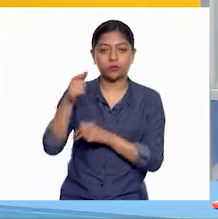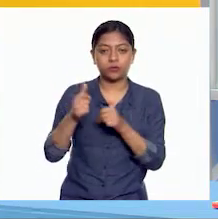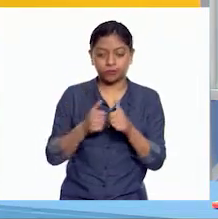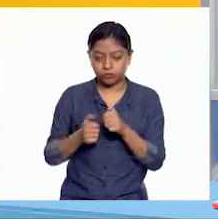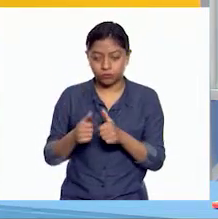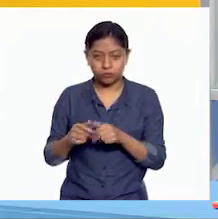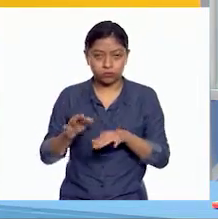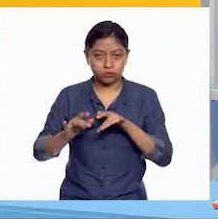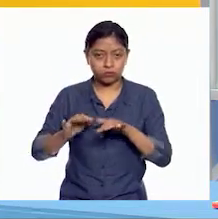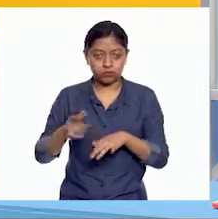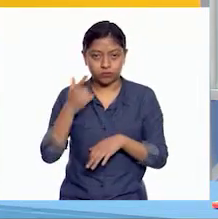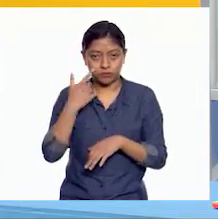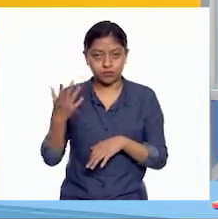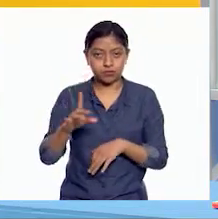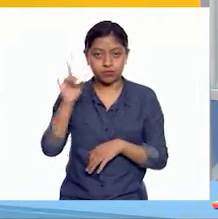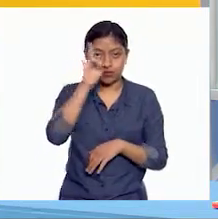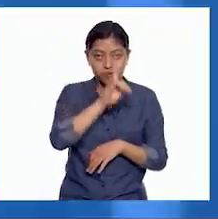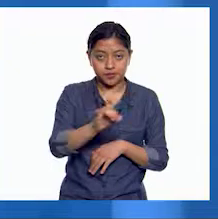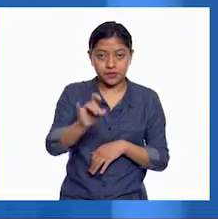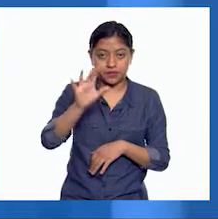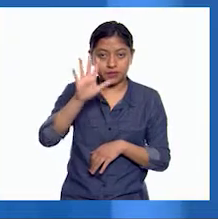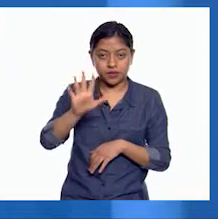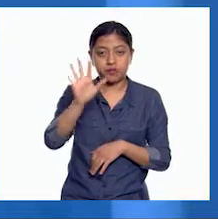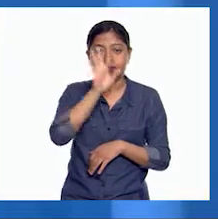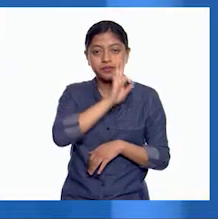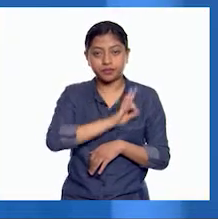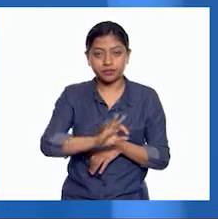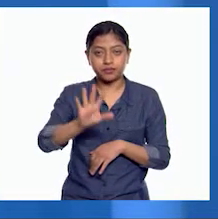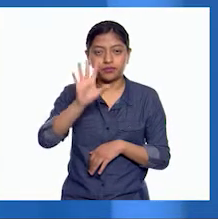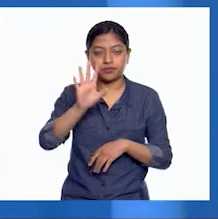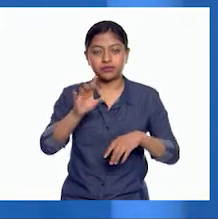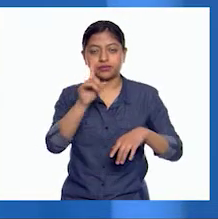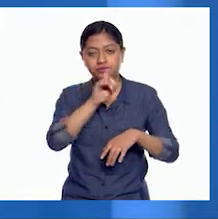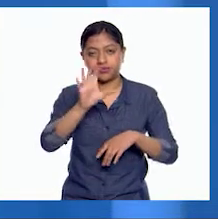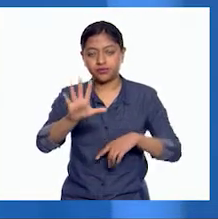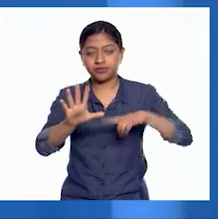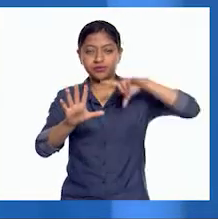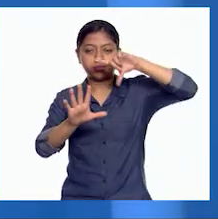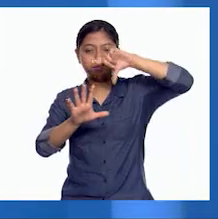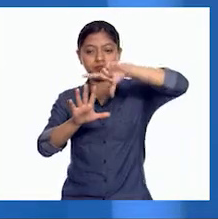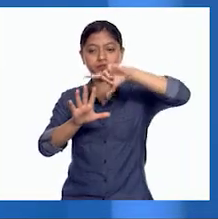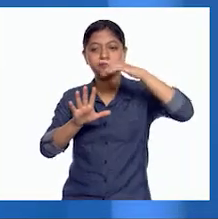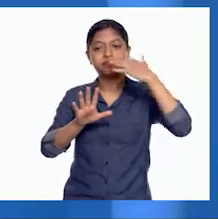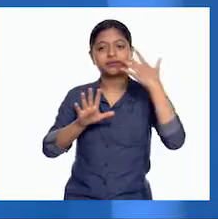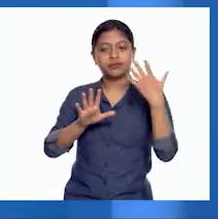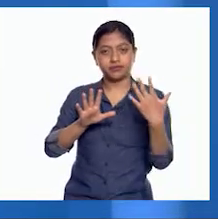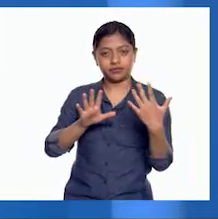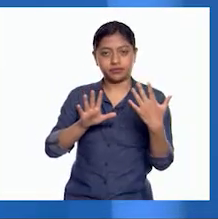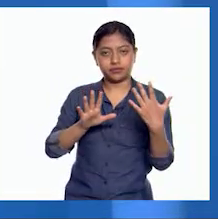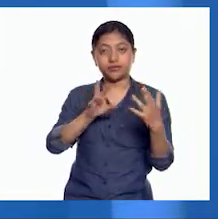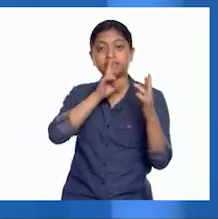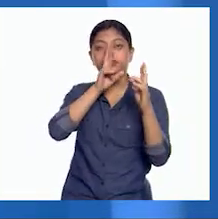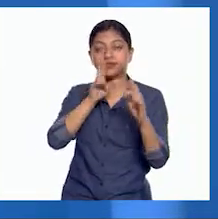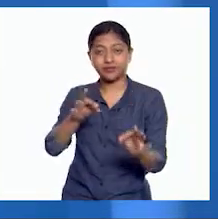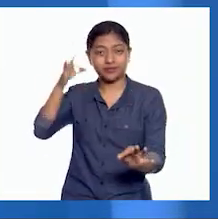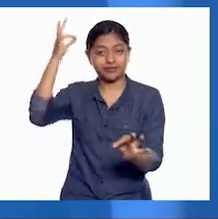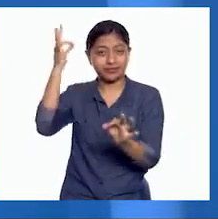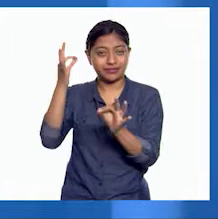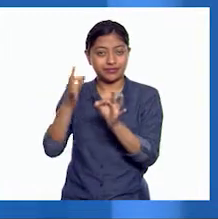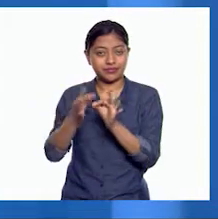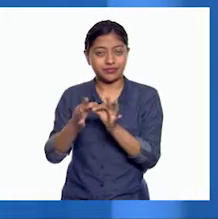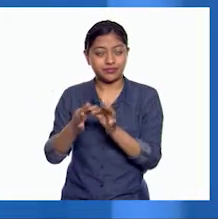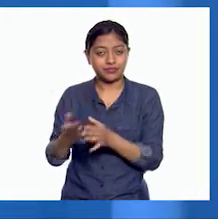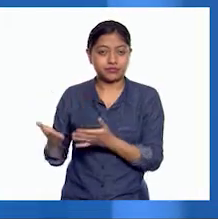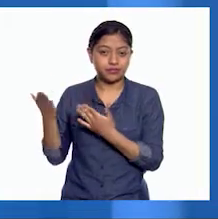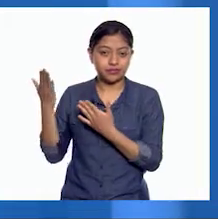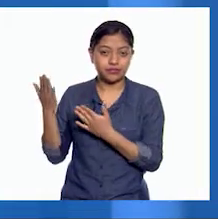calculadora. Dices que 105 se puede dividir exactamente en 5. Sí. Entonces, ¿eso nos da cuánto? Ah,